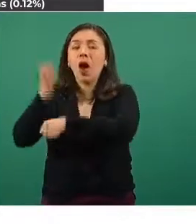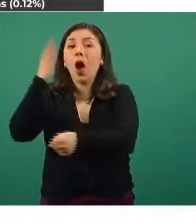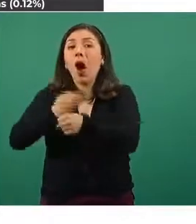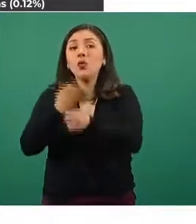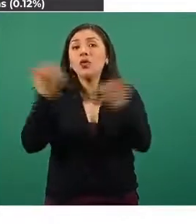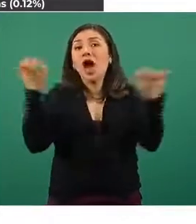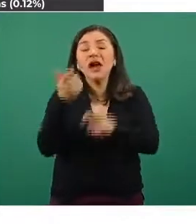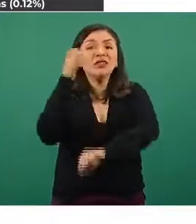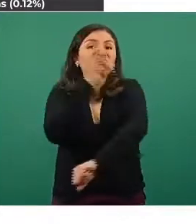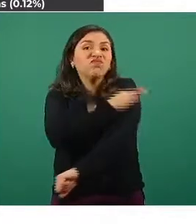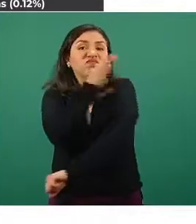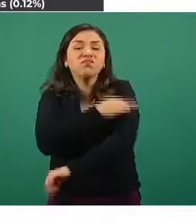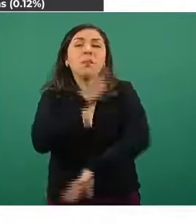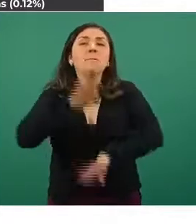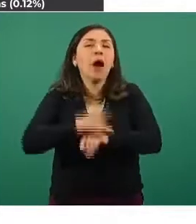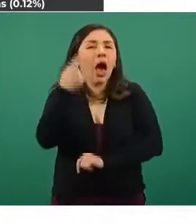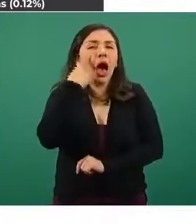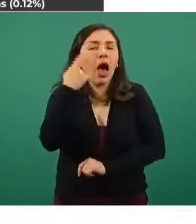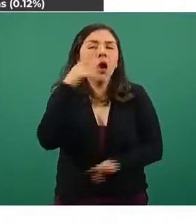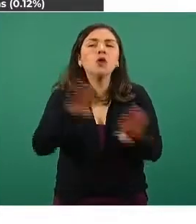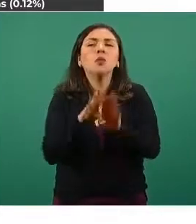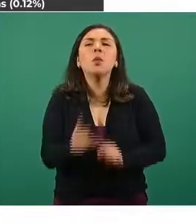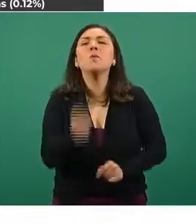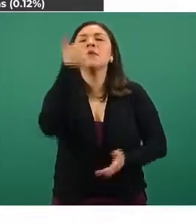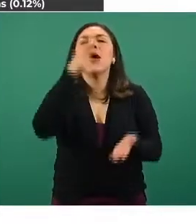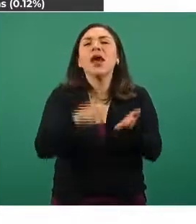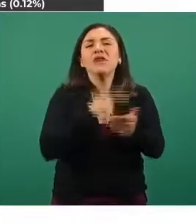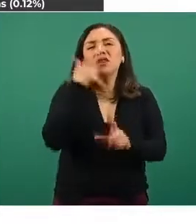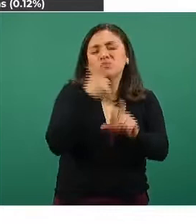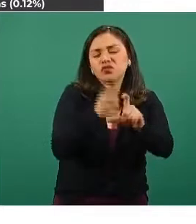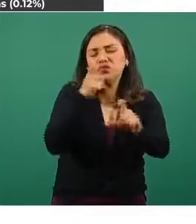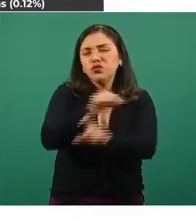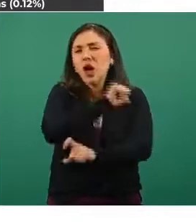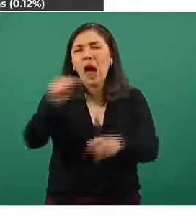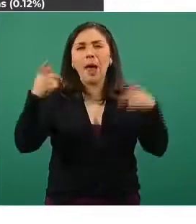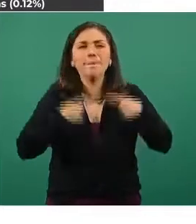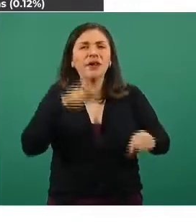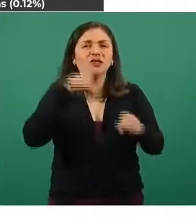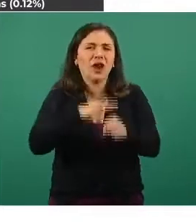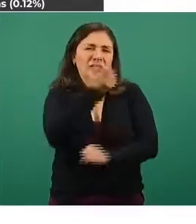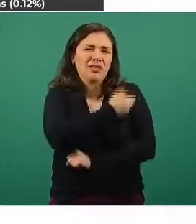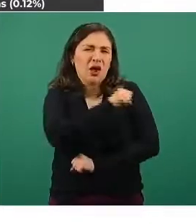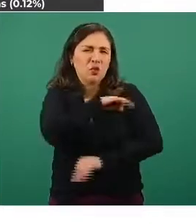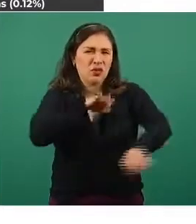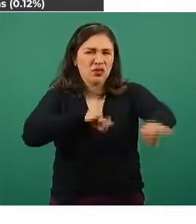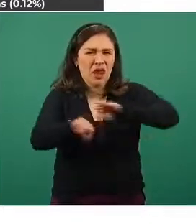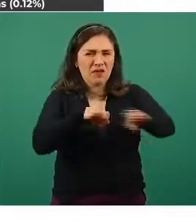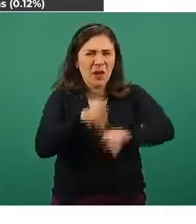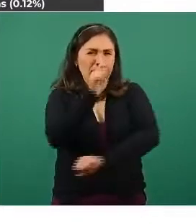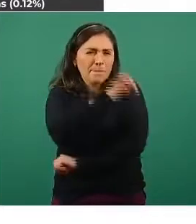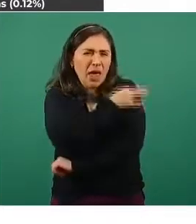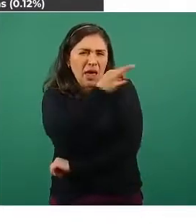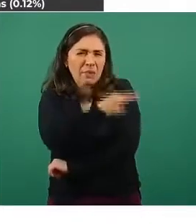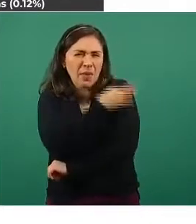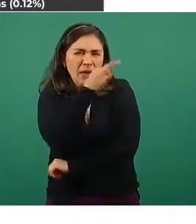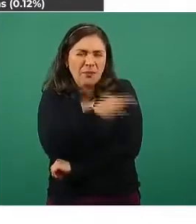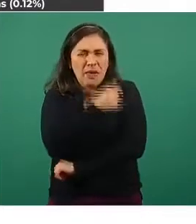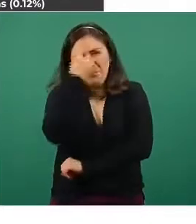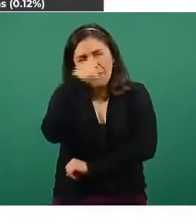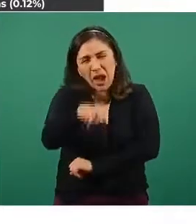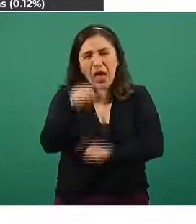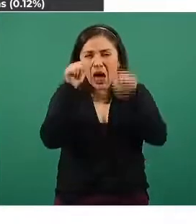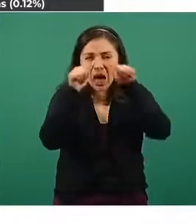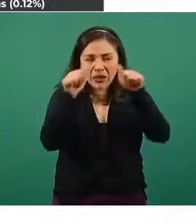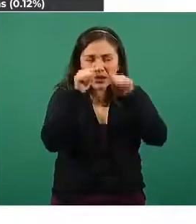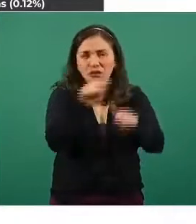aplicando sobre todo como primeras dosis al personal de salud de primer contacto, de primera línea